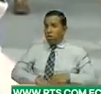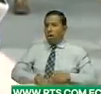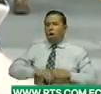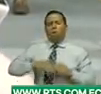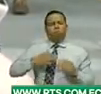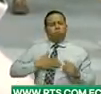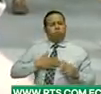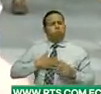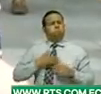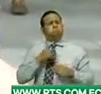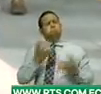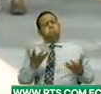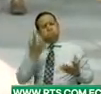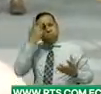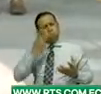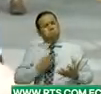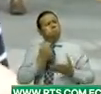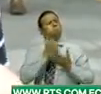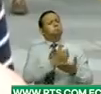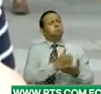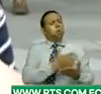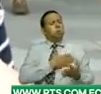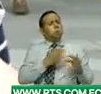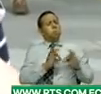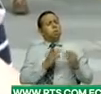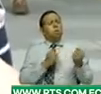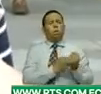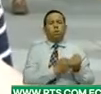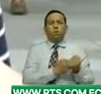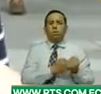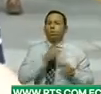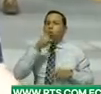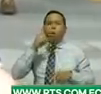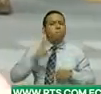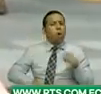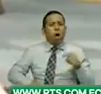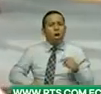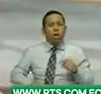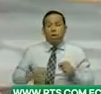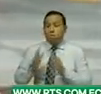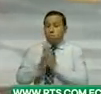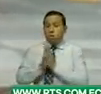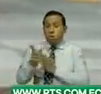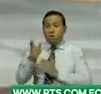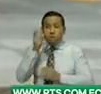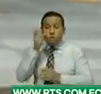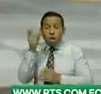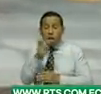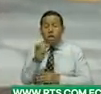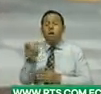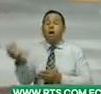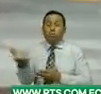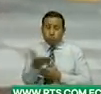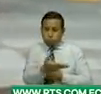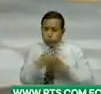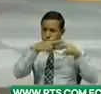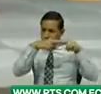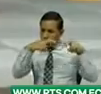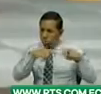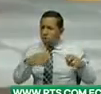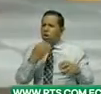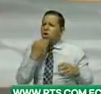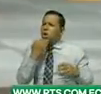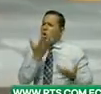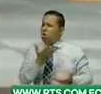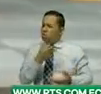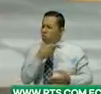tercera persona, como sería en este caso la madre. Lo que nosotros estamos pidiendo es que la Fiscalía investigue, que justifiquen por qué razón, con qué